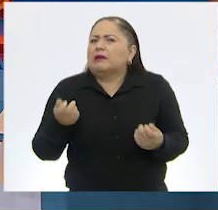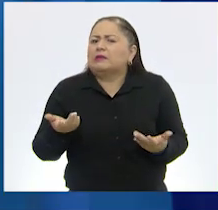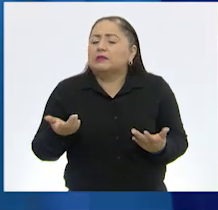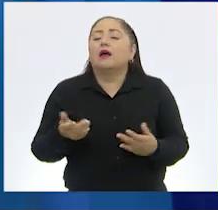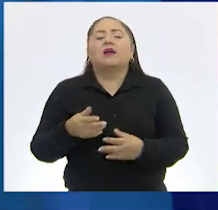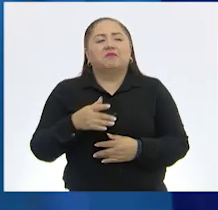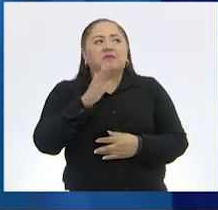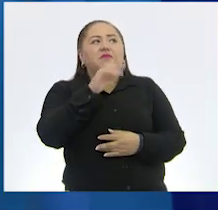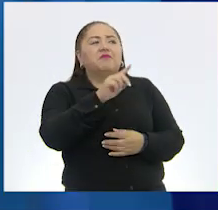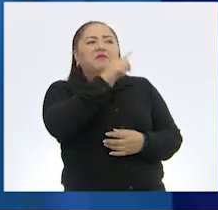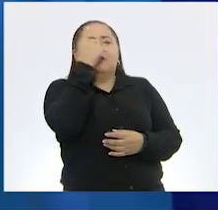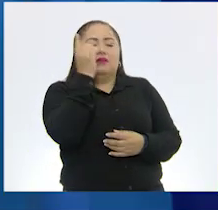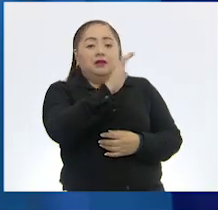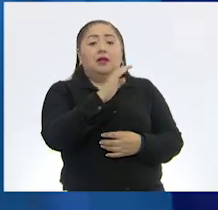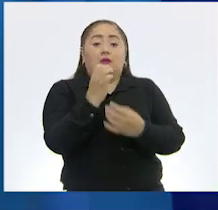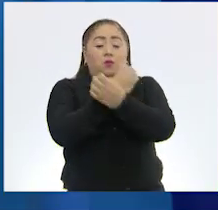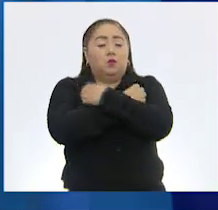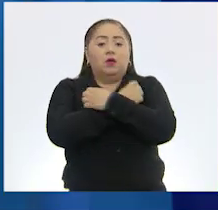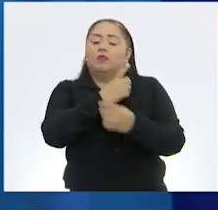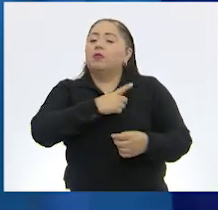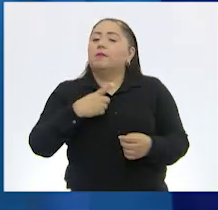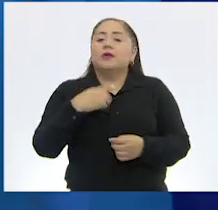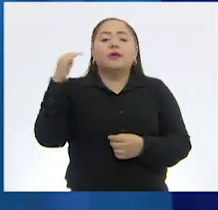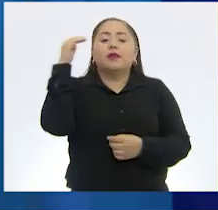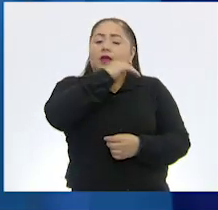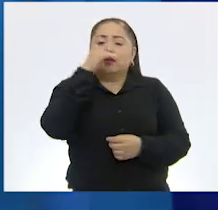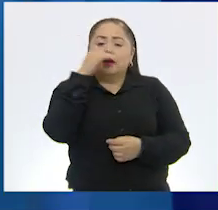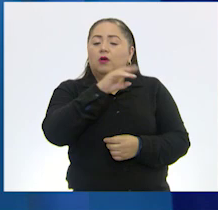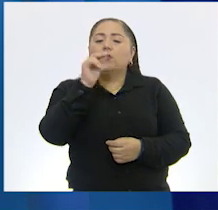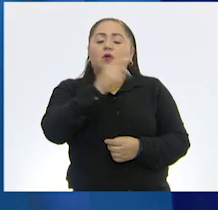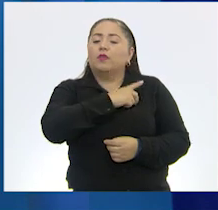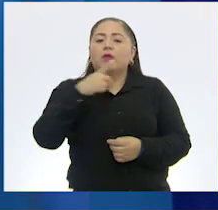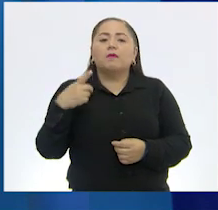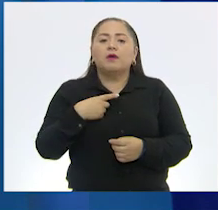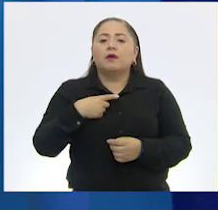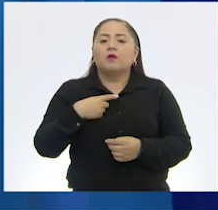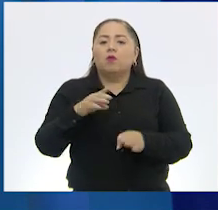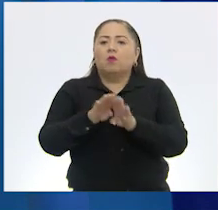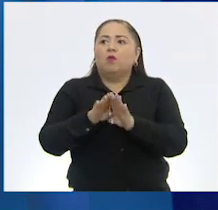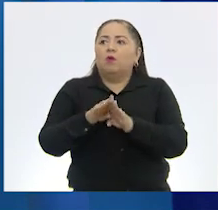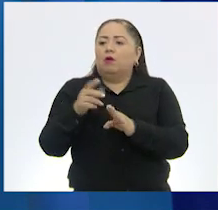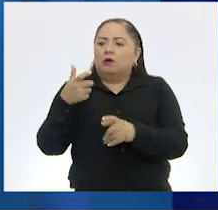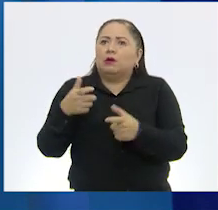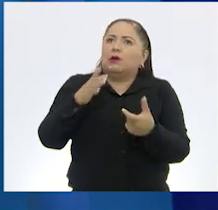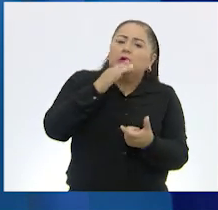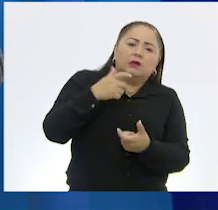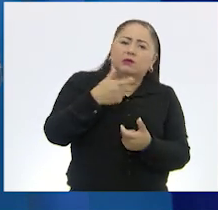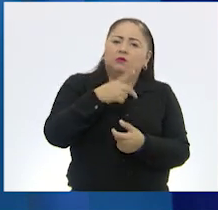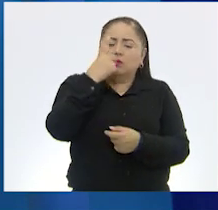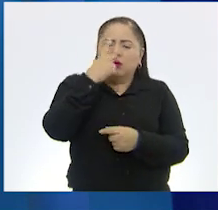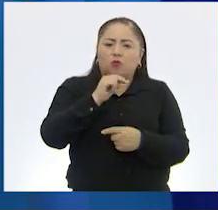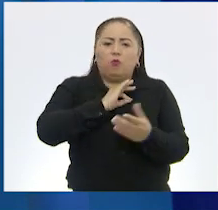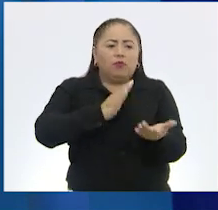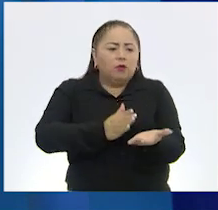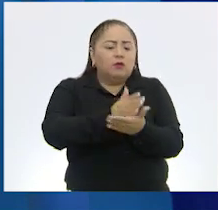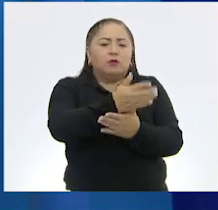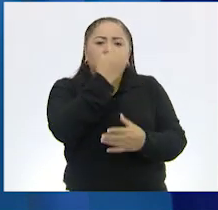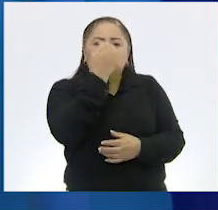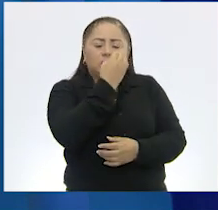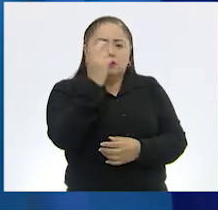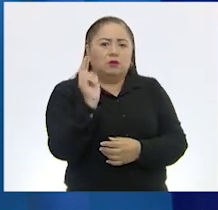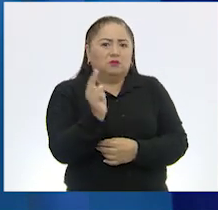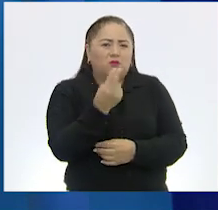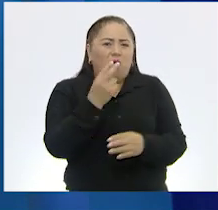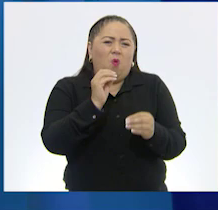Bueno, fácil. Que la educación deba ser gratuita significa que no debe existir trabas económicas que te impidan el acceso a un nivel